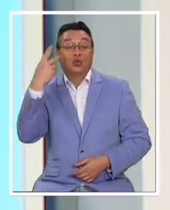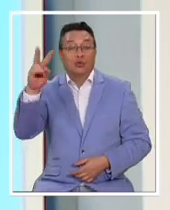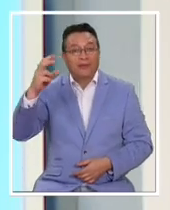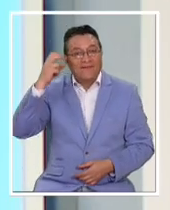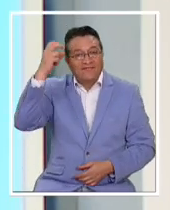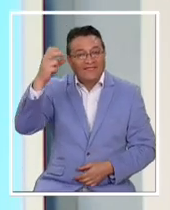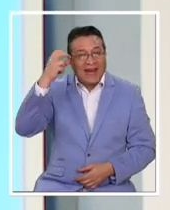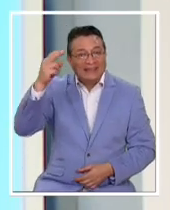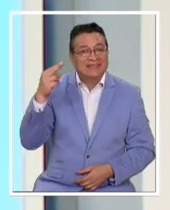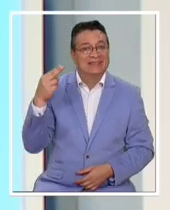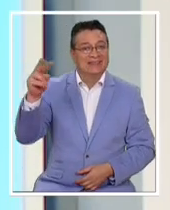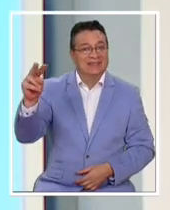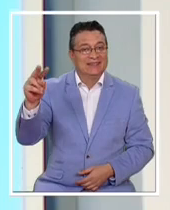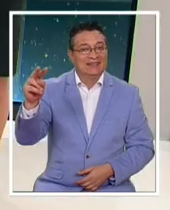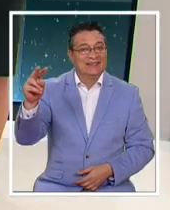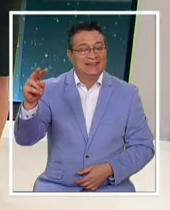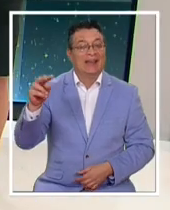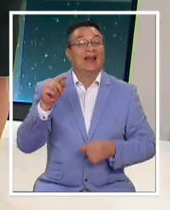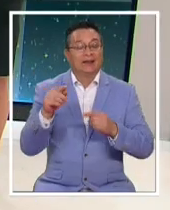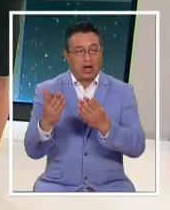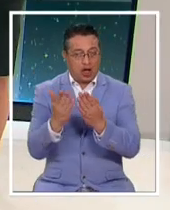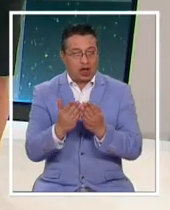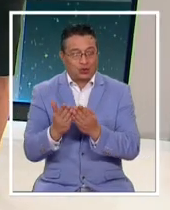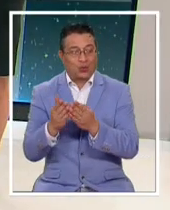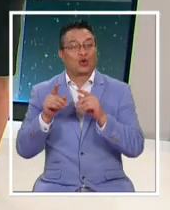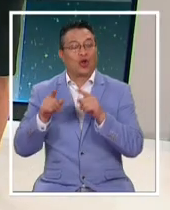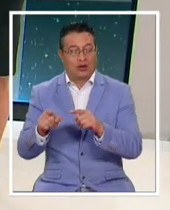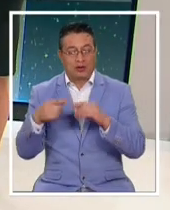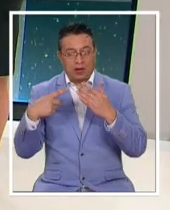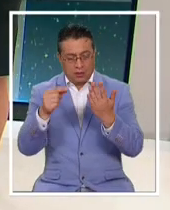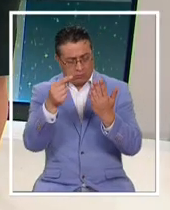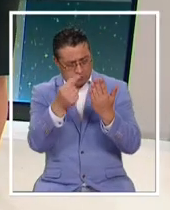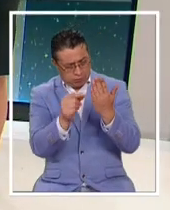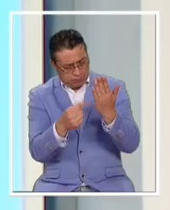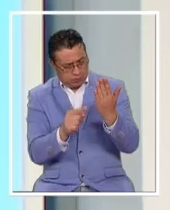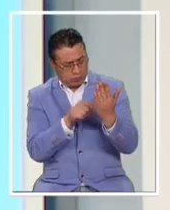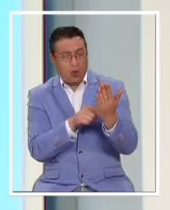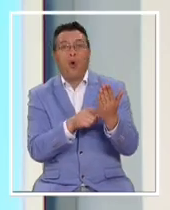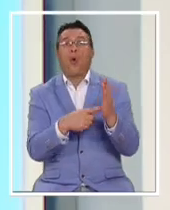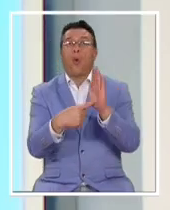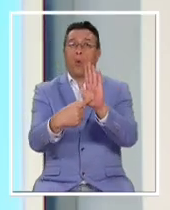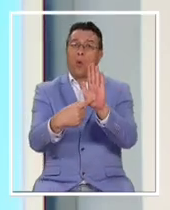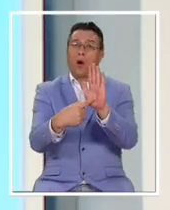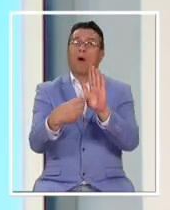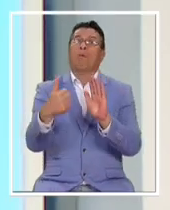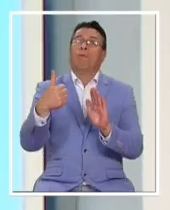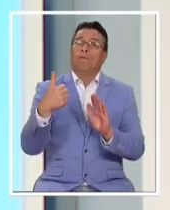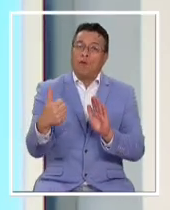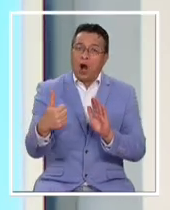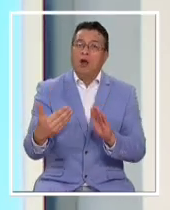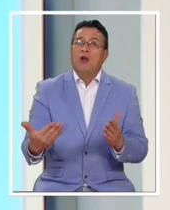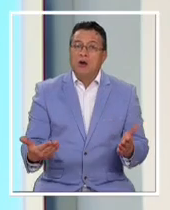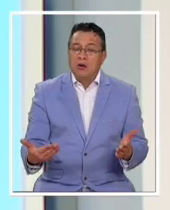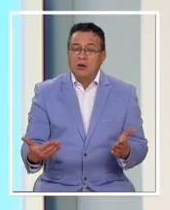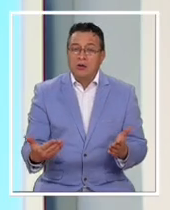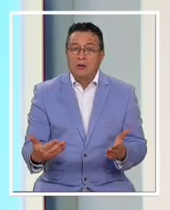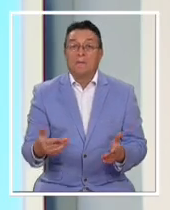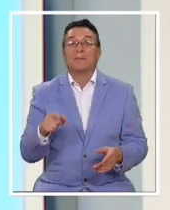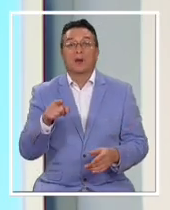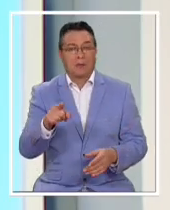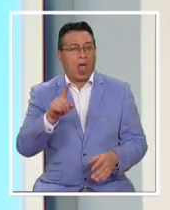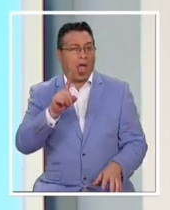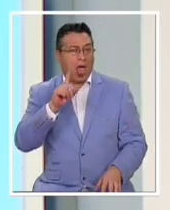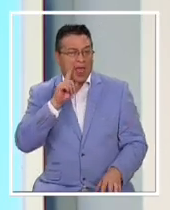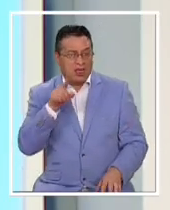de Brasil. Por eso, de alguna manera, han sido vistos estos resultados como auspiciosos, prometedores. Pero tiene